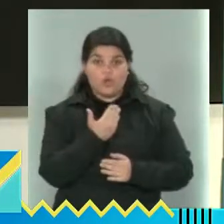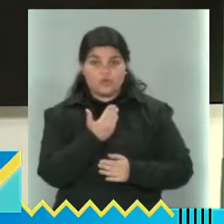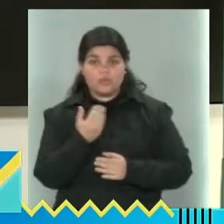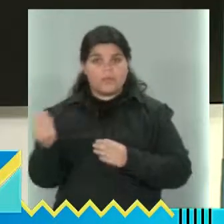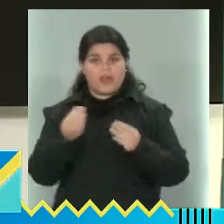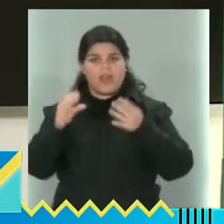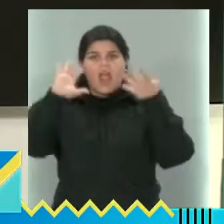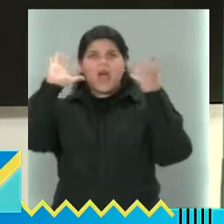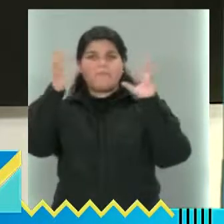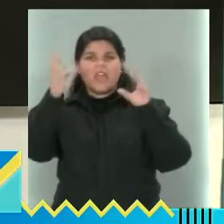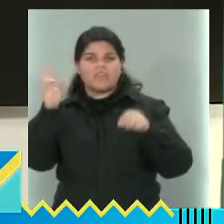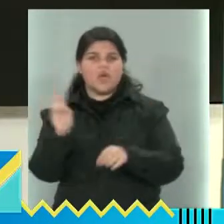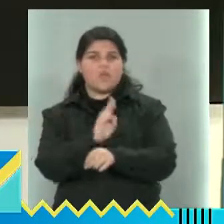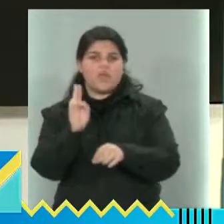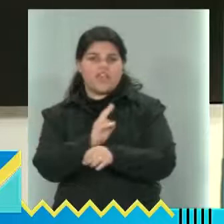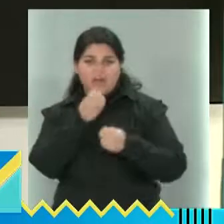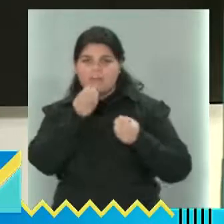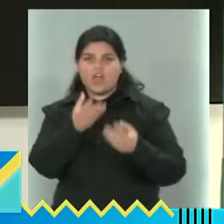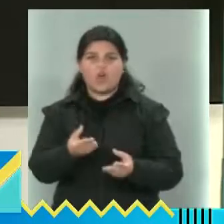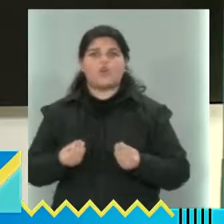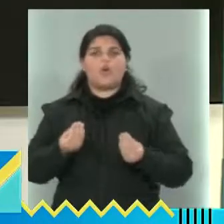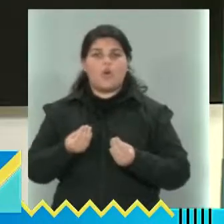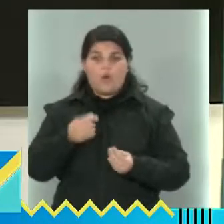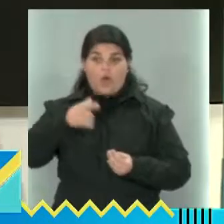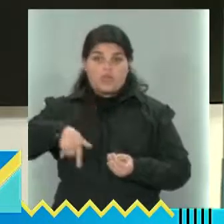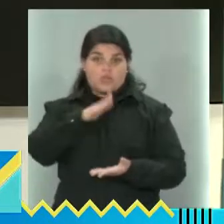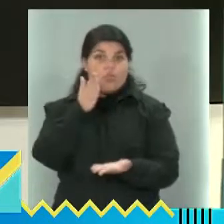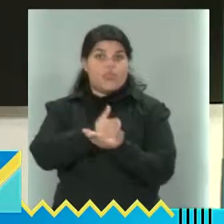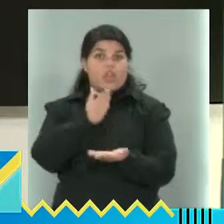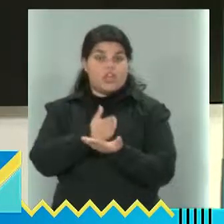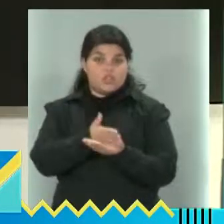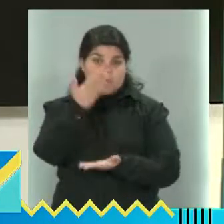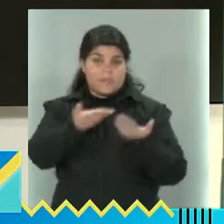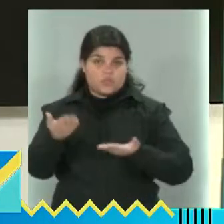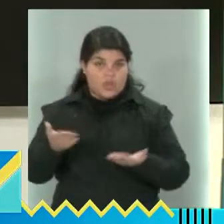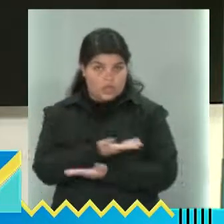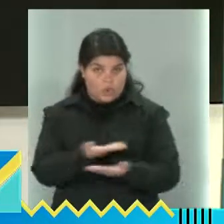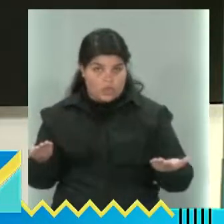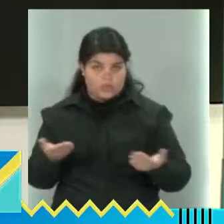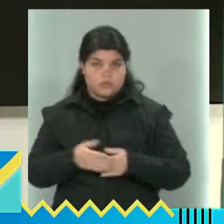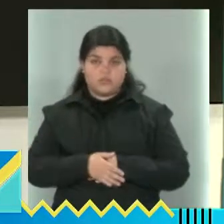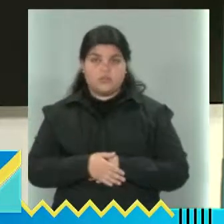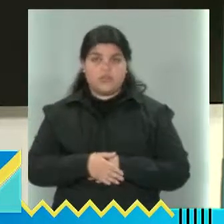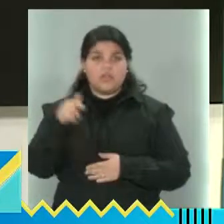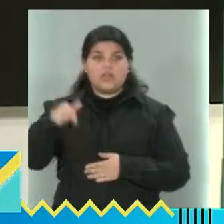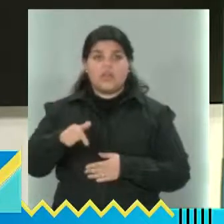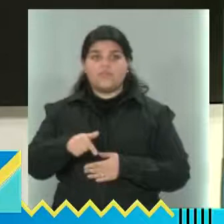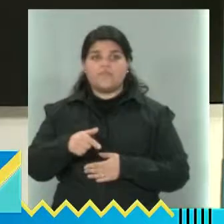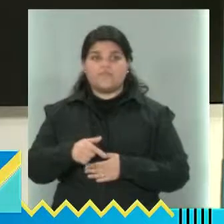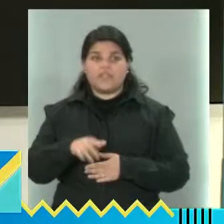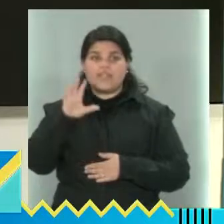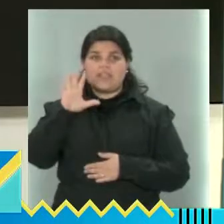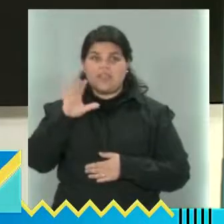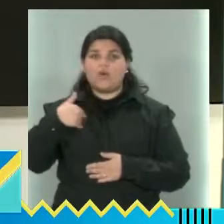medio ambiente pueda ser mejor, ¿sí? Recordemos que es un derecho humano. En este caso, el tema del Día Mundial era sin contaminación